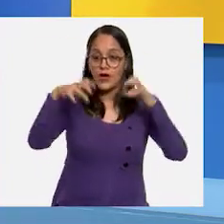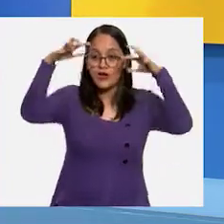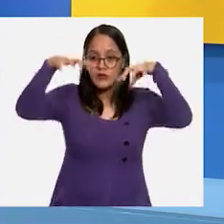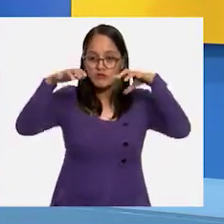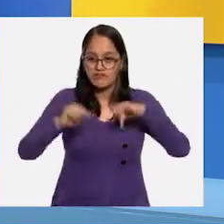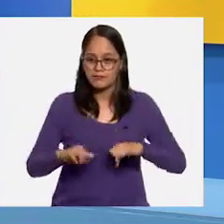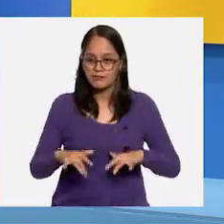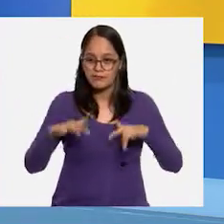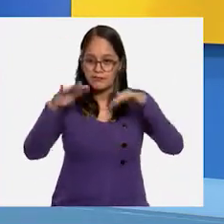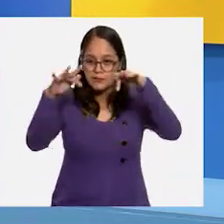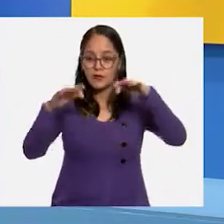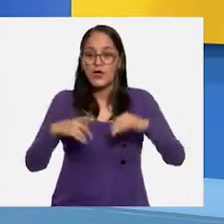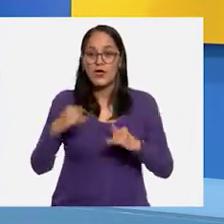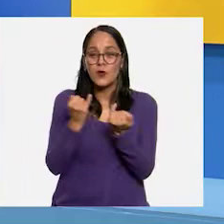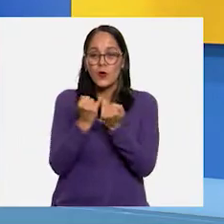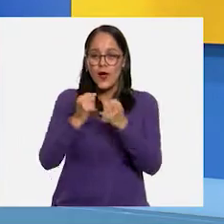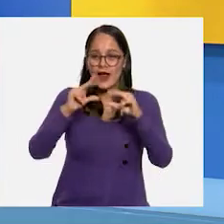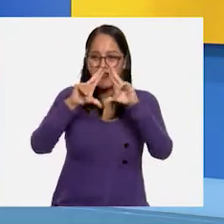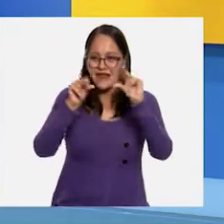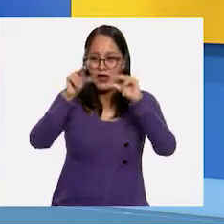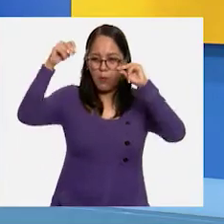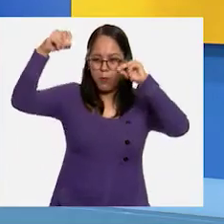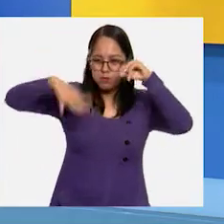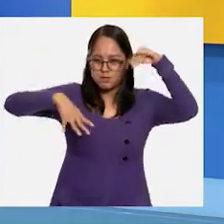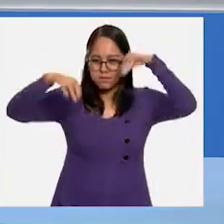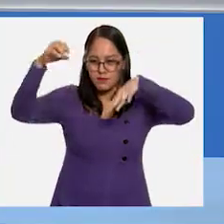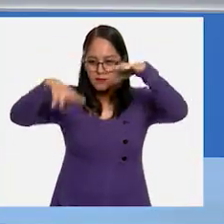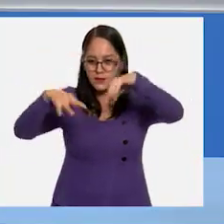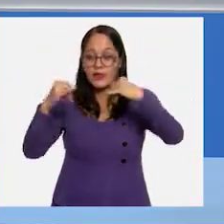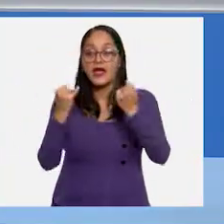lluvia, granizadas y tormentas eléctricas.